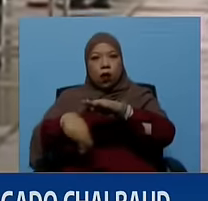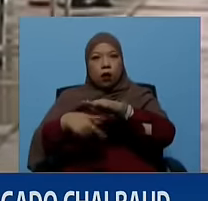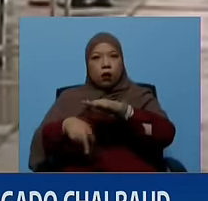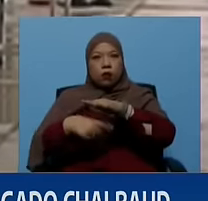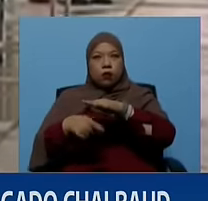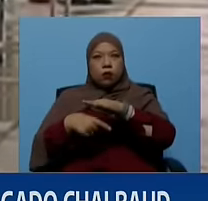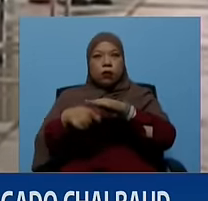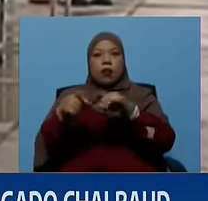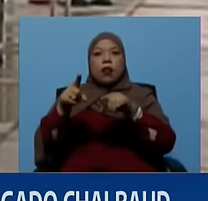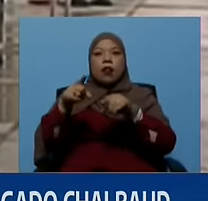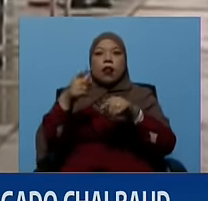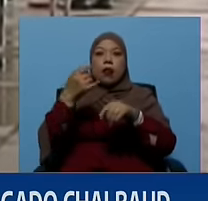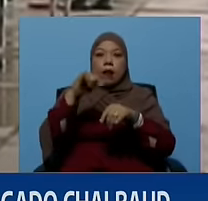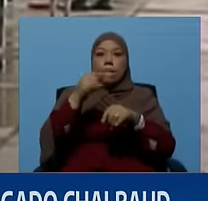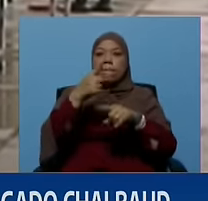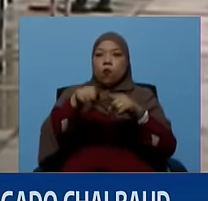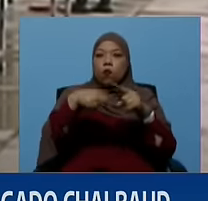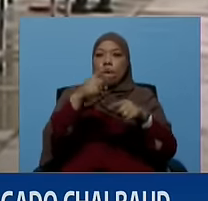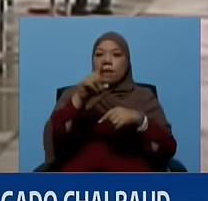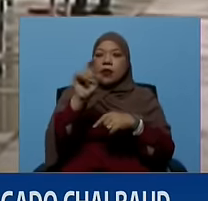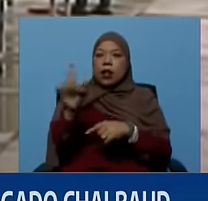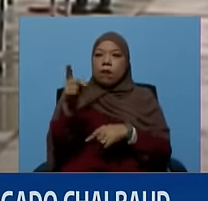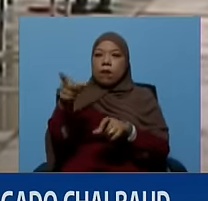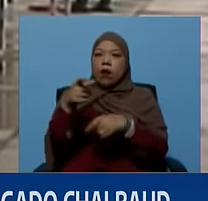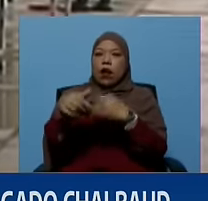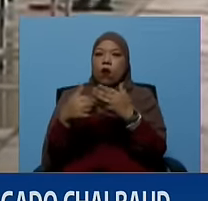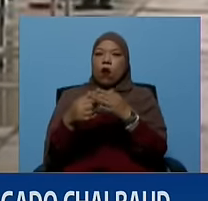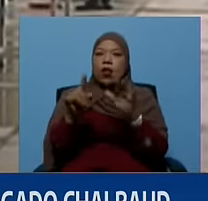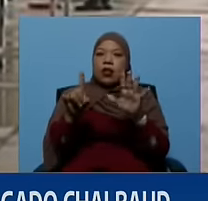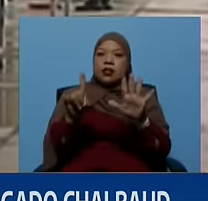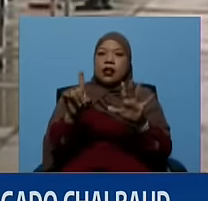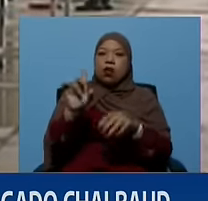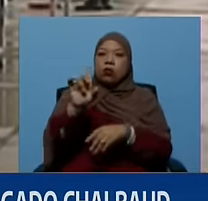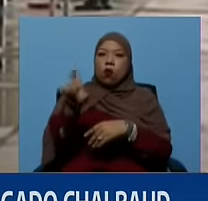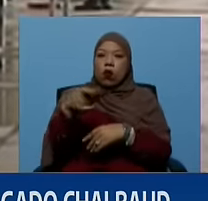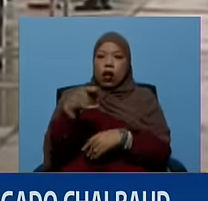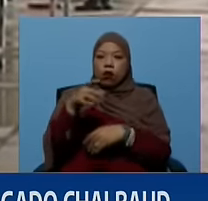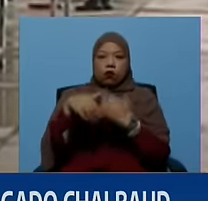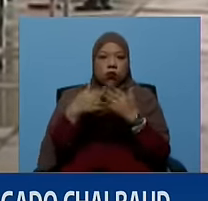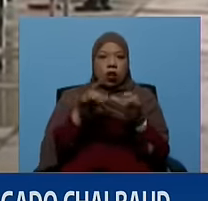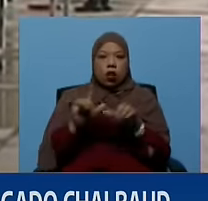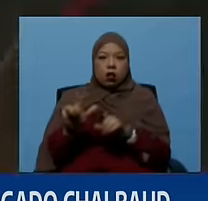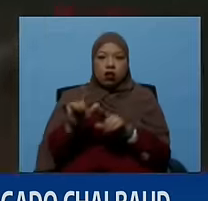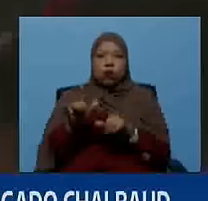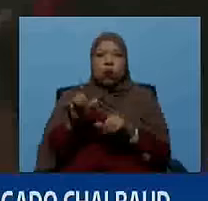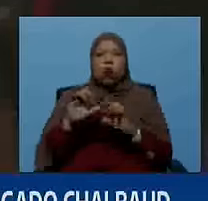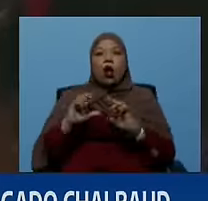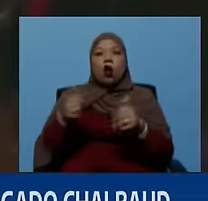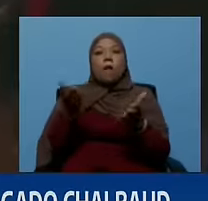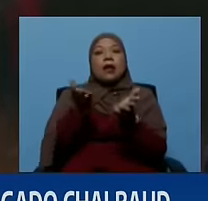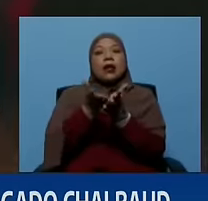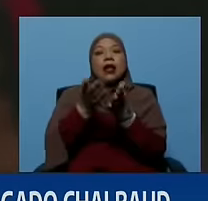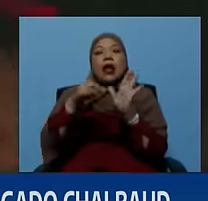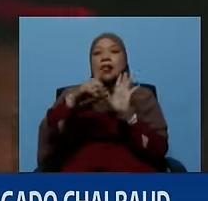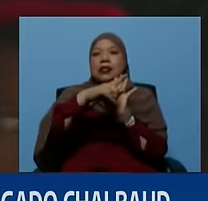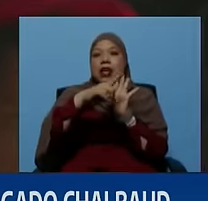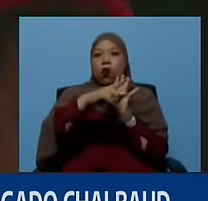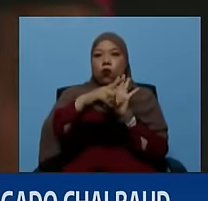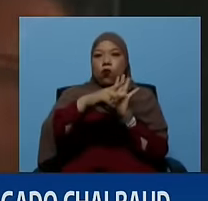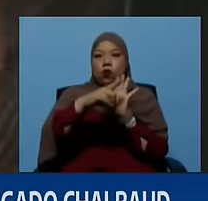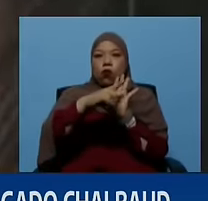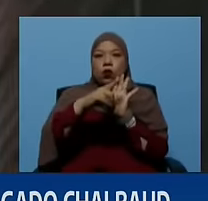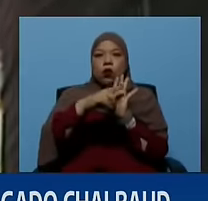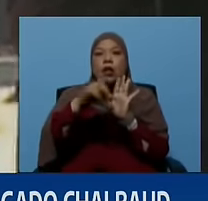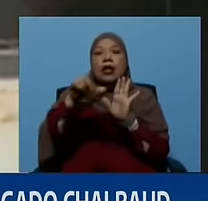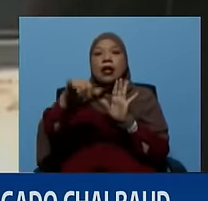y primaria y van a empezar este año con la educación